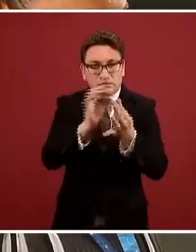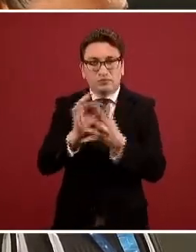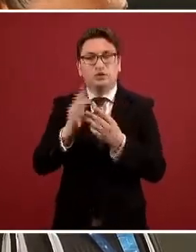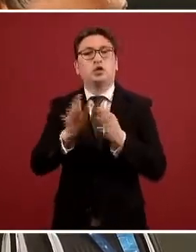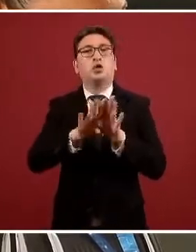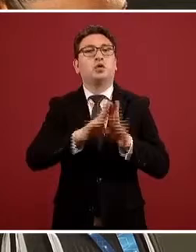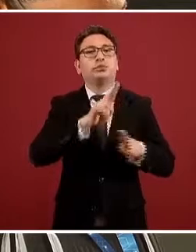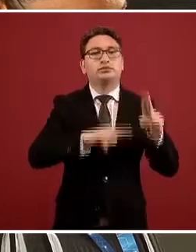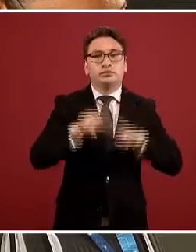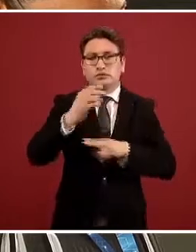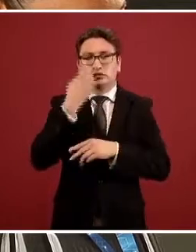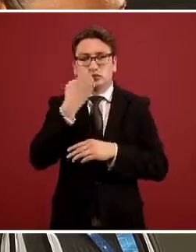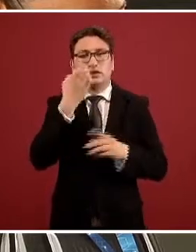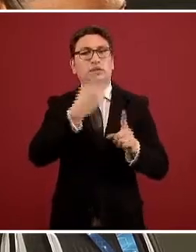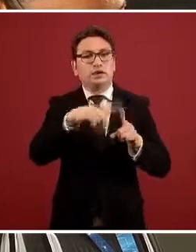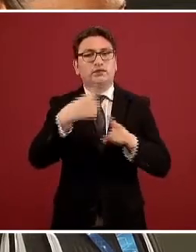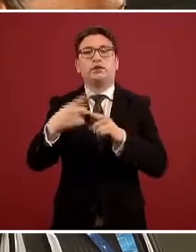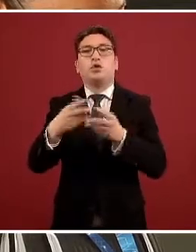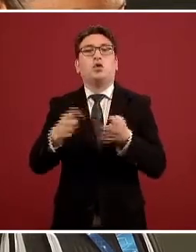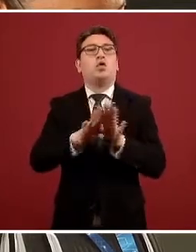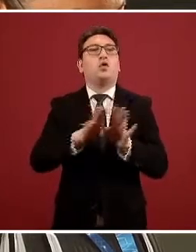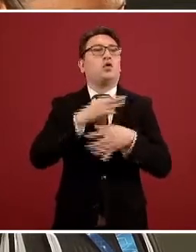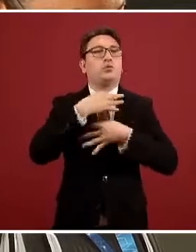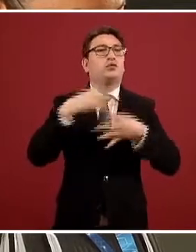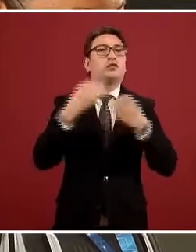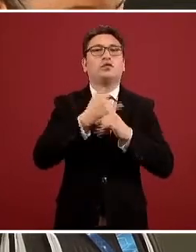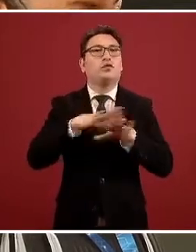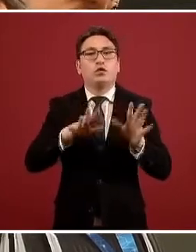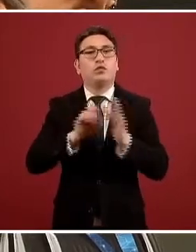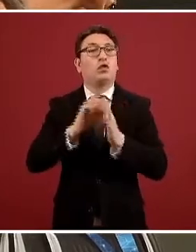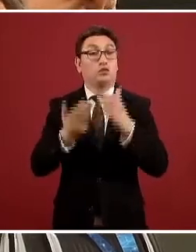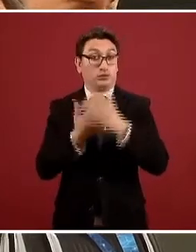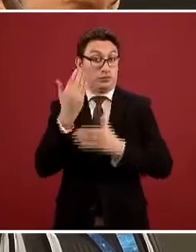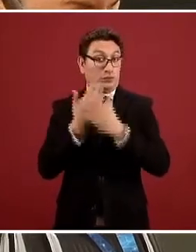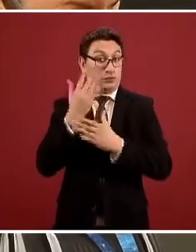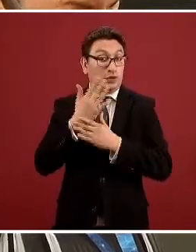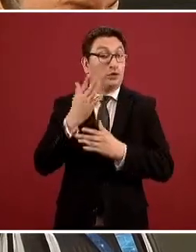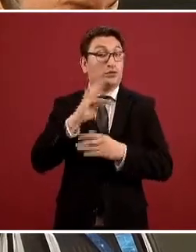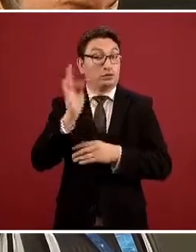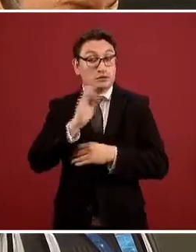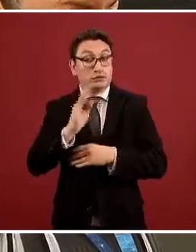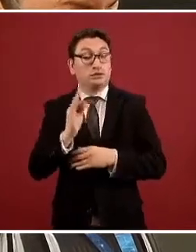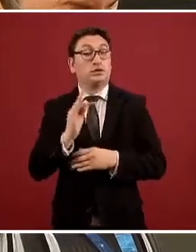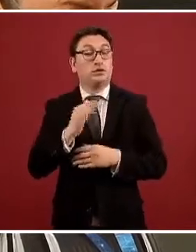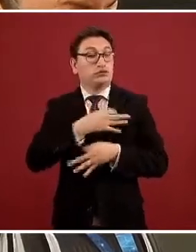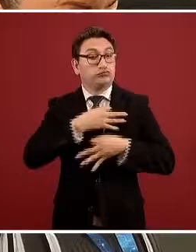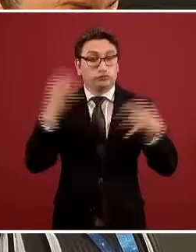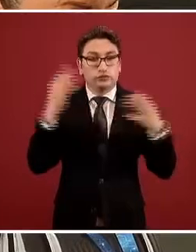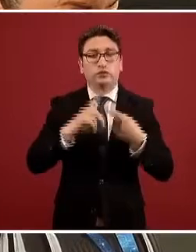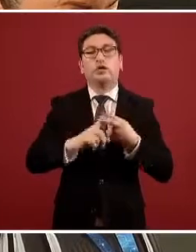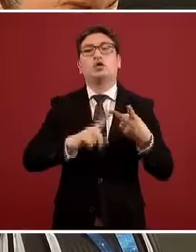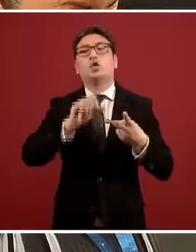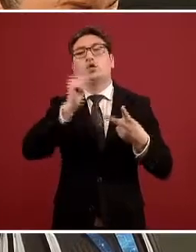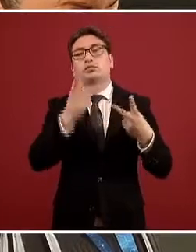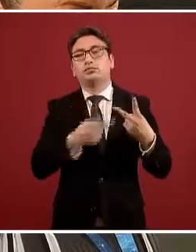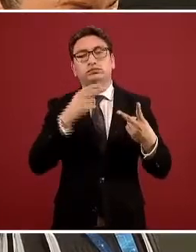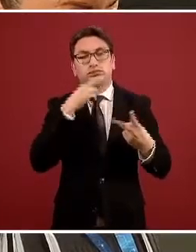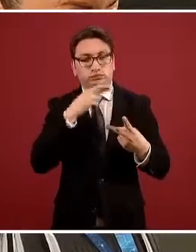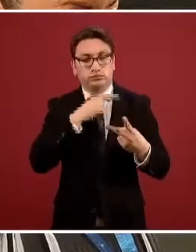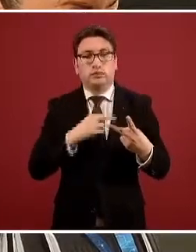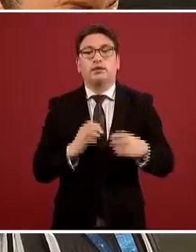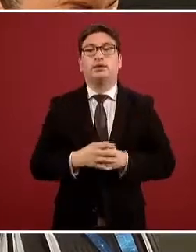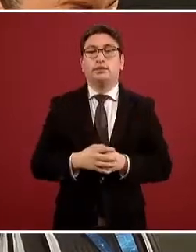educativos, o esto se informaría en las mañaneras? Y una pregunta más muy rápida. Ahora